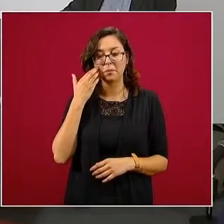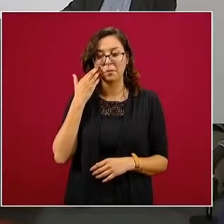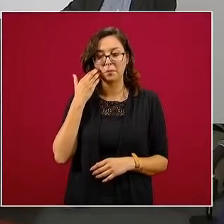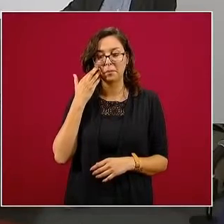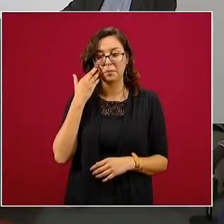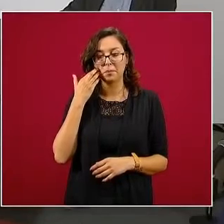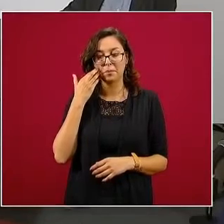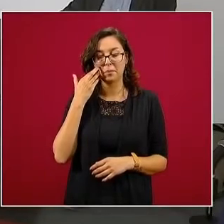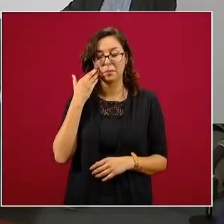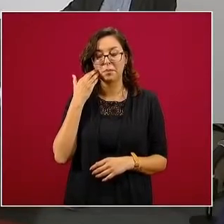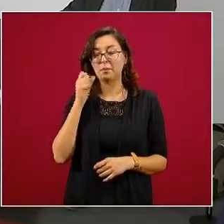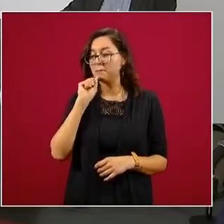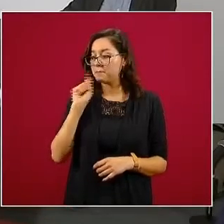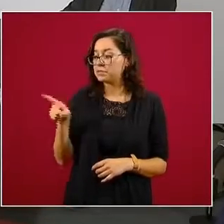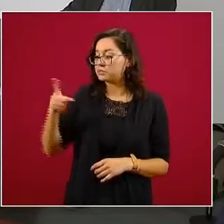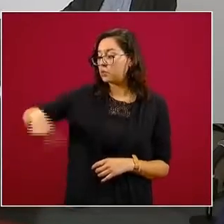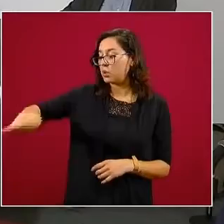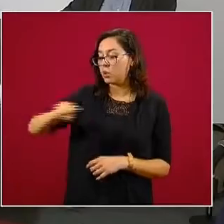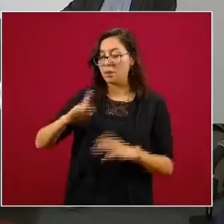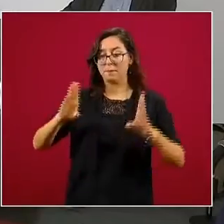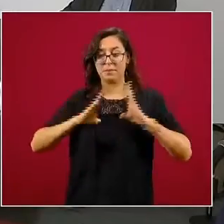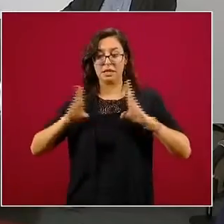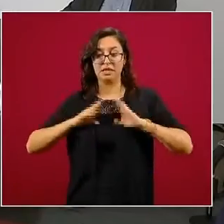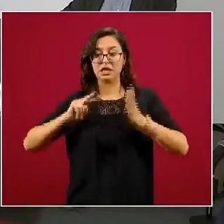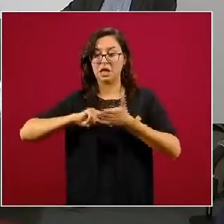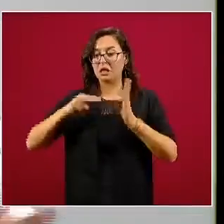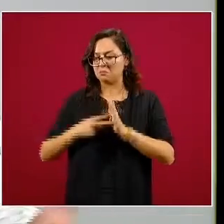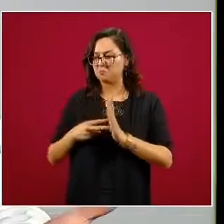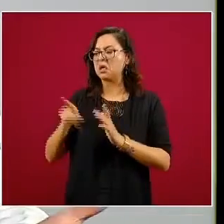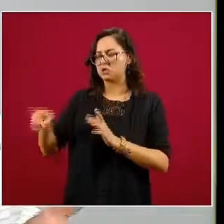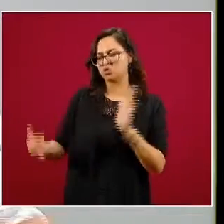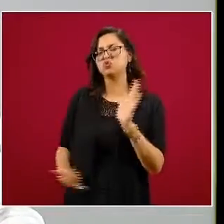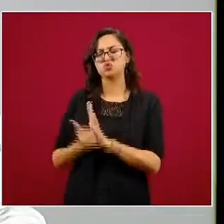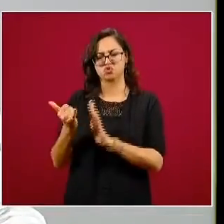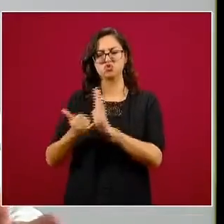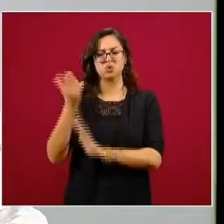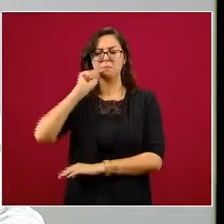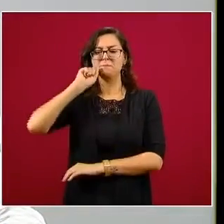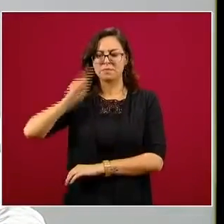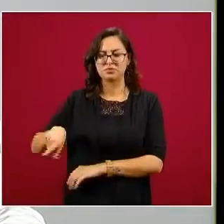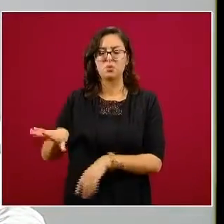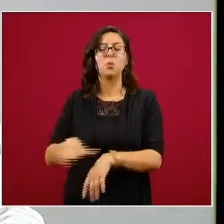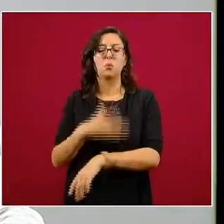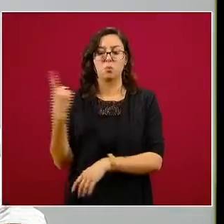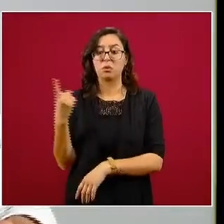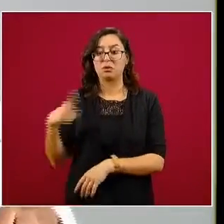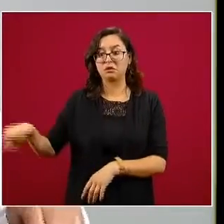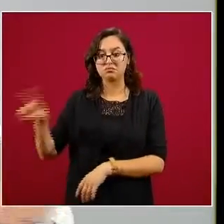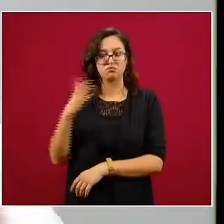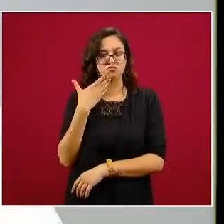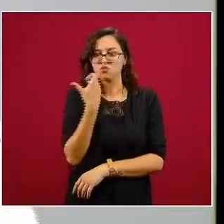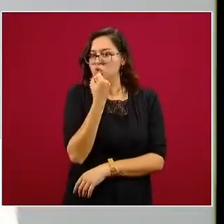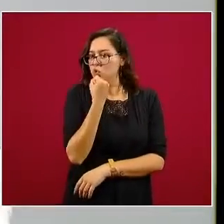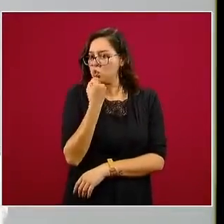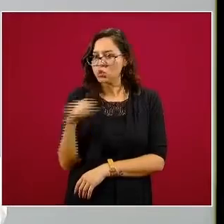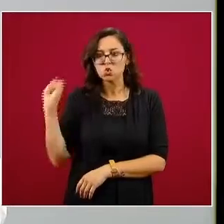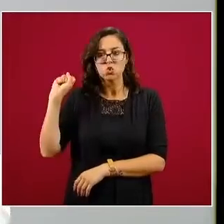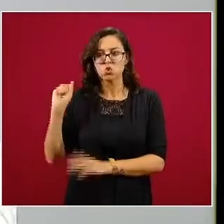El semáforo, insisto, es un instrumento técnico que nos permite el monitoreo continuo, día con día, de